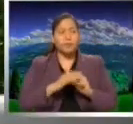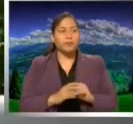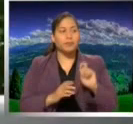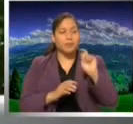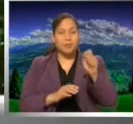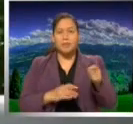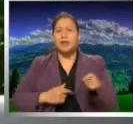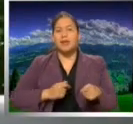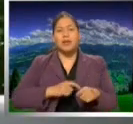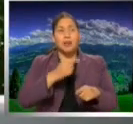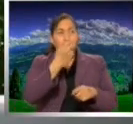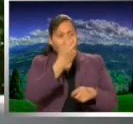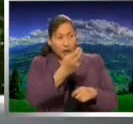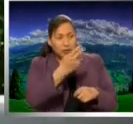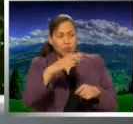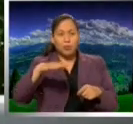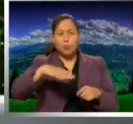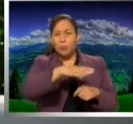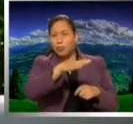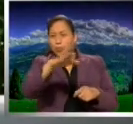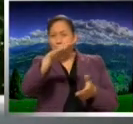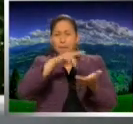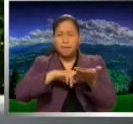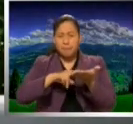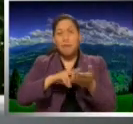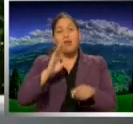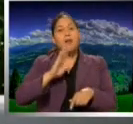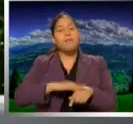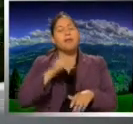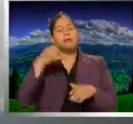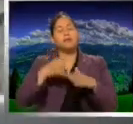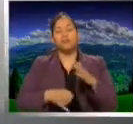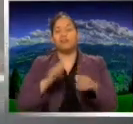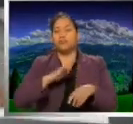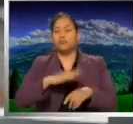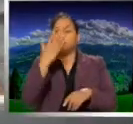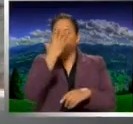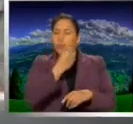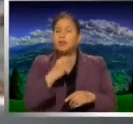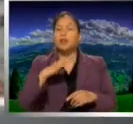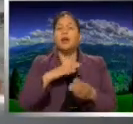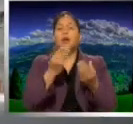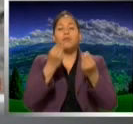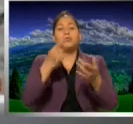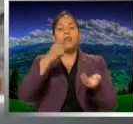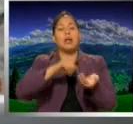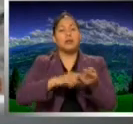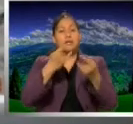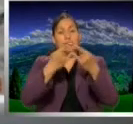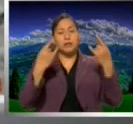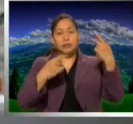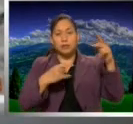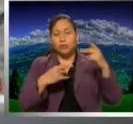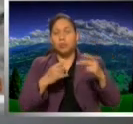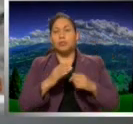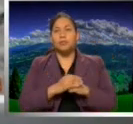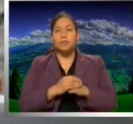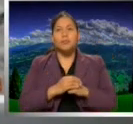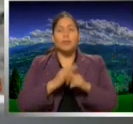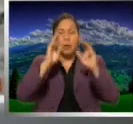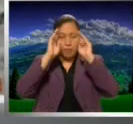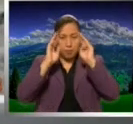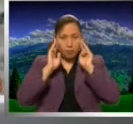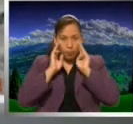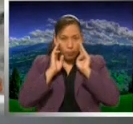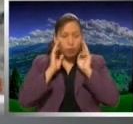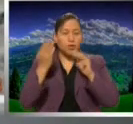aún más que estas áreas verdes que estamos viendo, tiene muchísima historia. Tiene los conventos